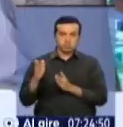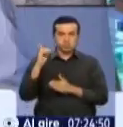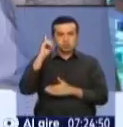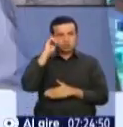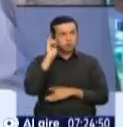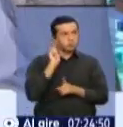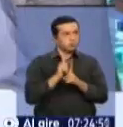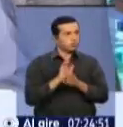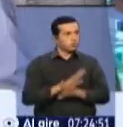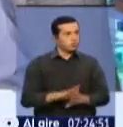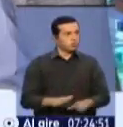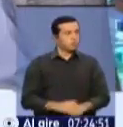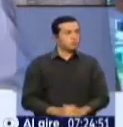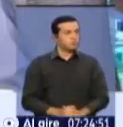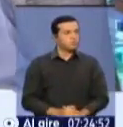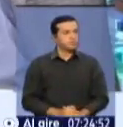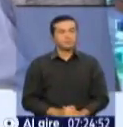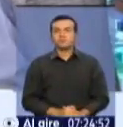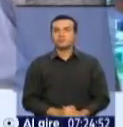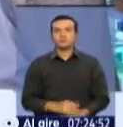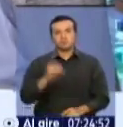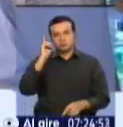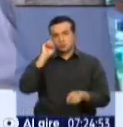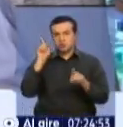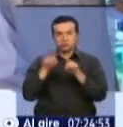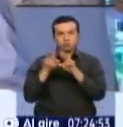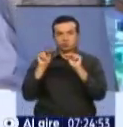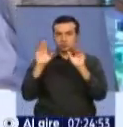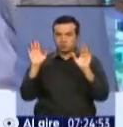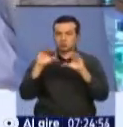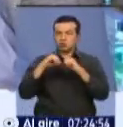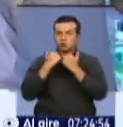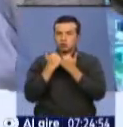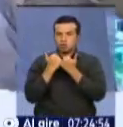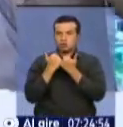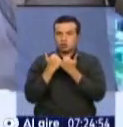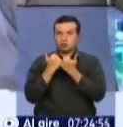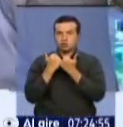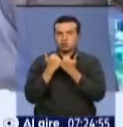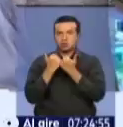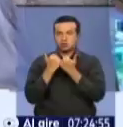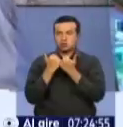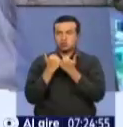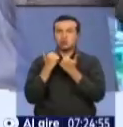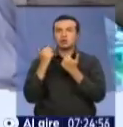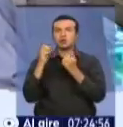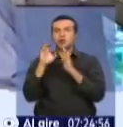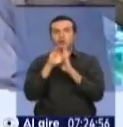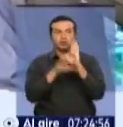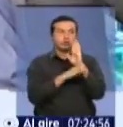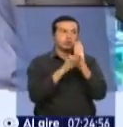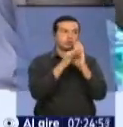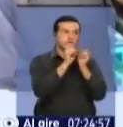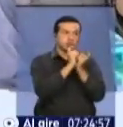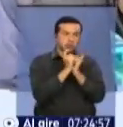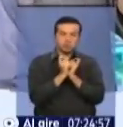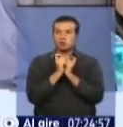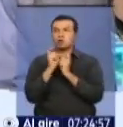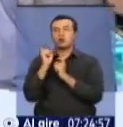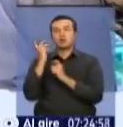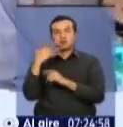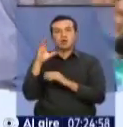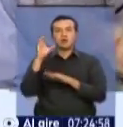Estado. Aunque no esté de acuerdo, me adhiero a los asambleístas entre la diferencia entre enmienda y reforma. Ya la